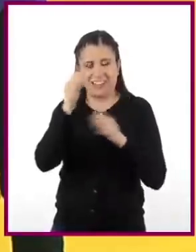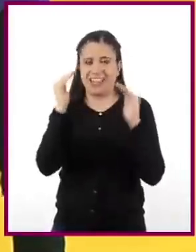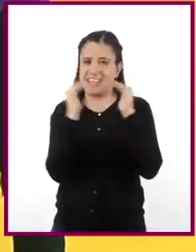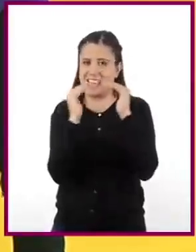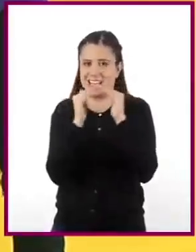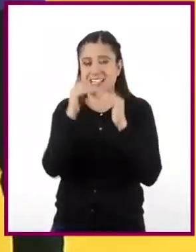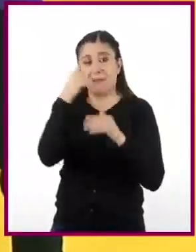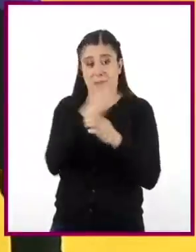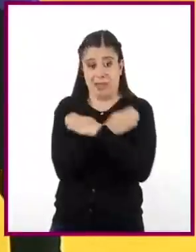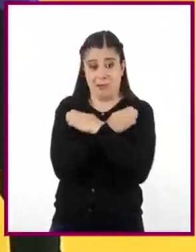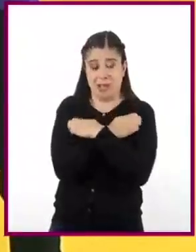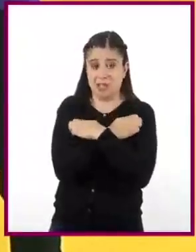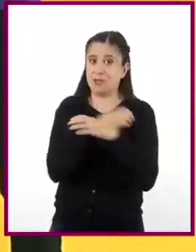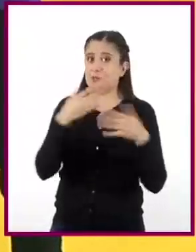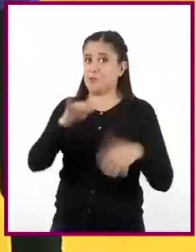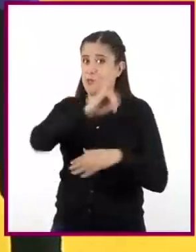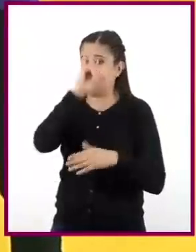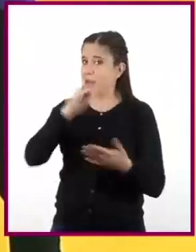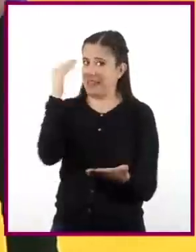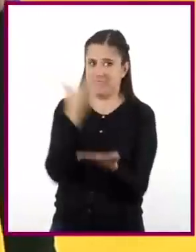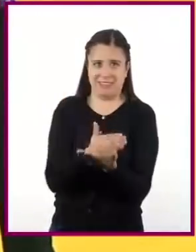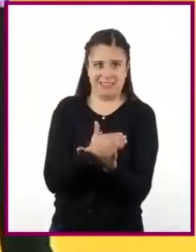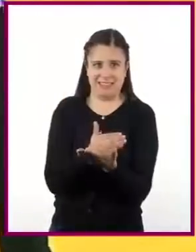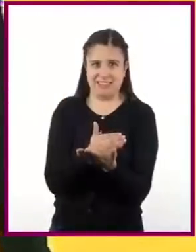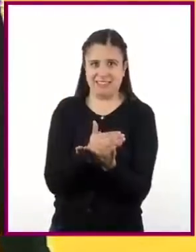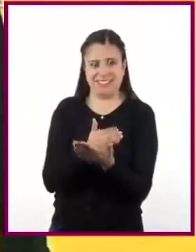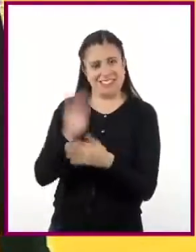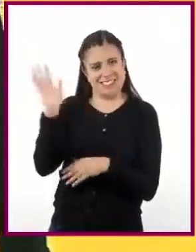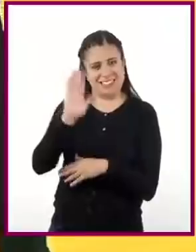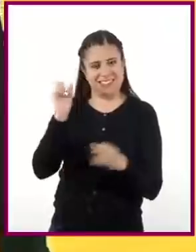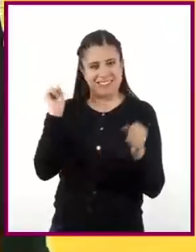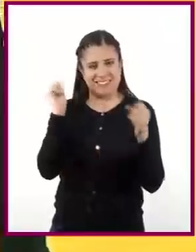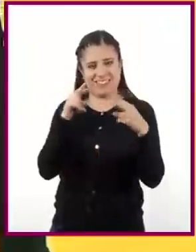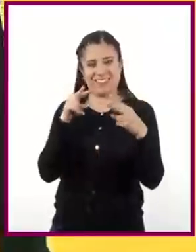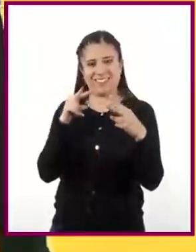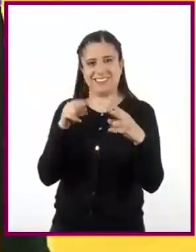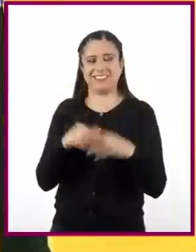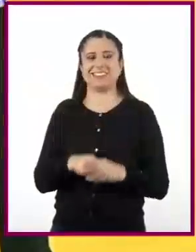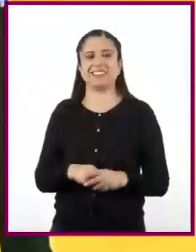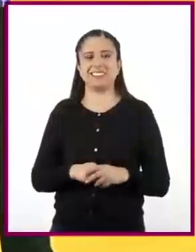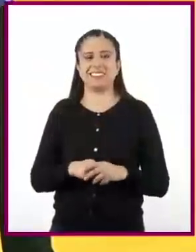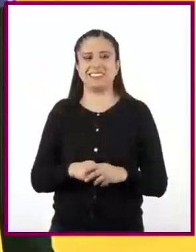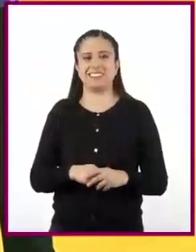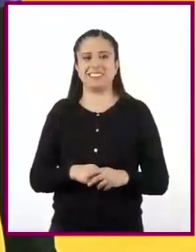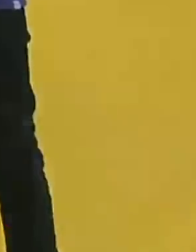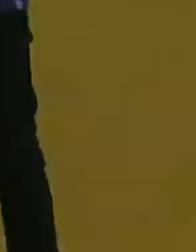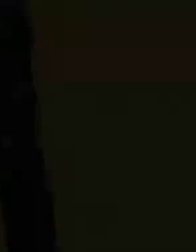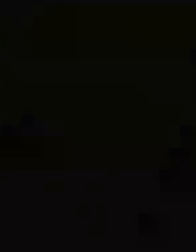porque la educación nunca se detiene. ¡Hasta la próxima!